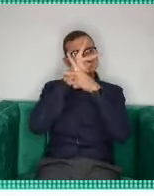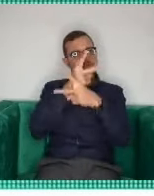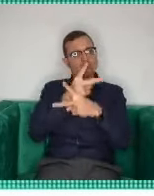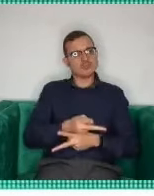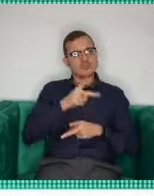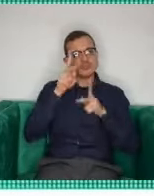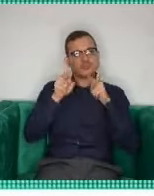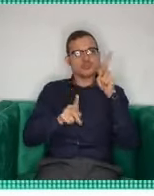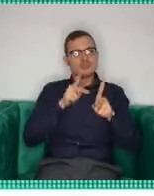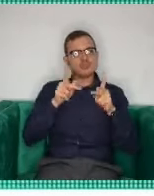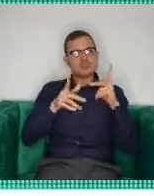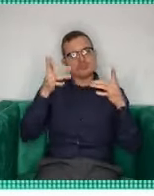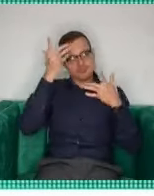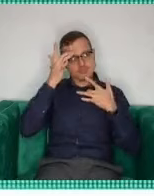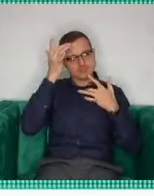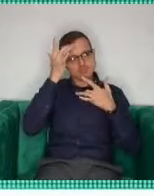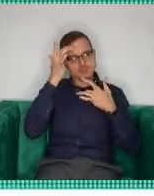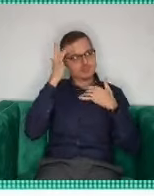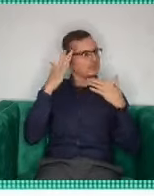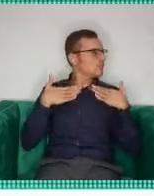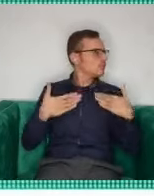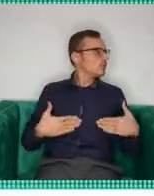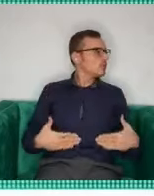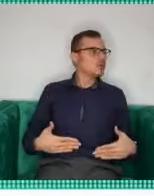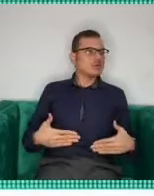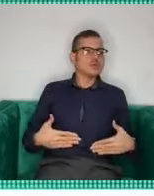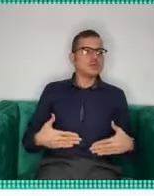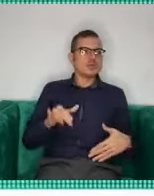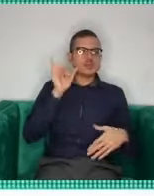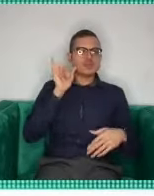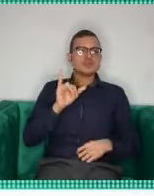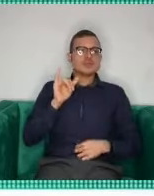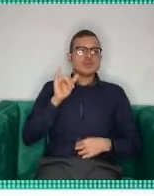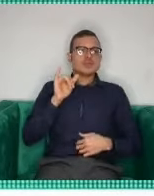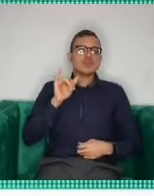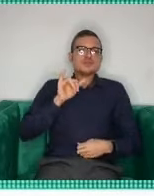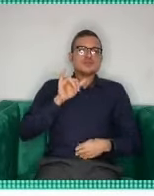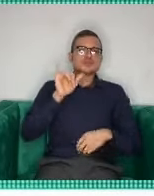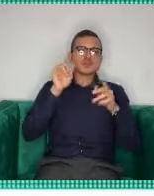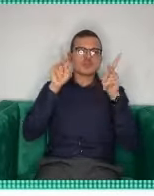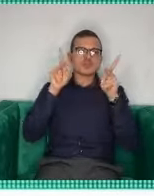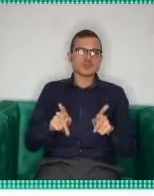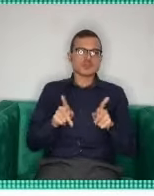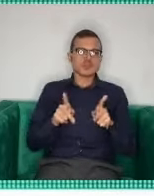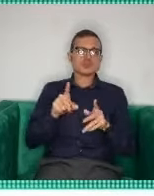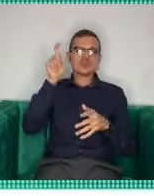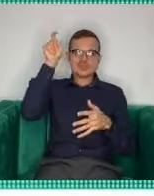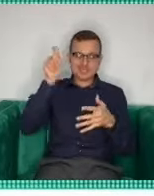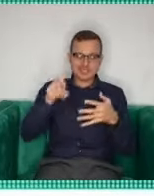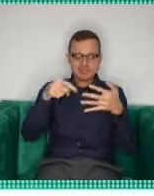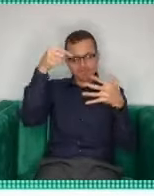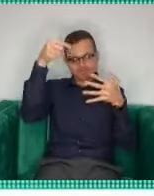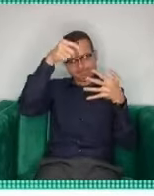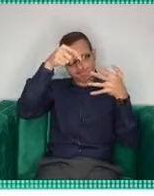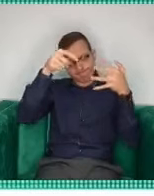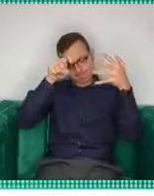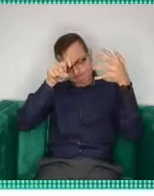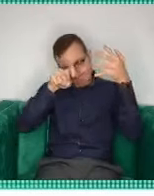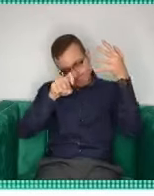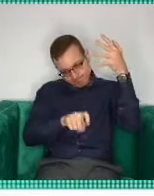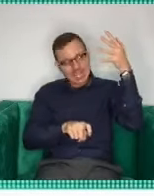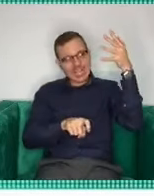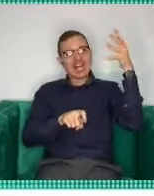enfermedades autoinmunes, que a esto que nos estamos dirigiendo hoy, tienen unas necesidades específicas de proteína, que tampoco es que nosotros podemos hacerlo